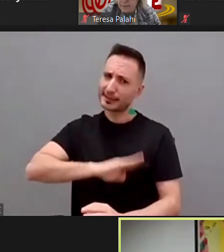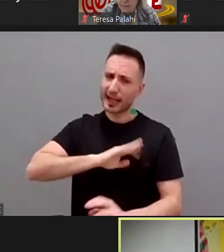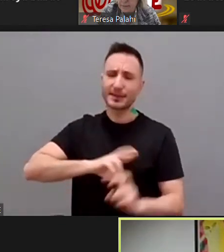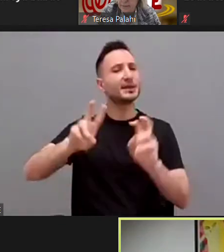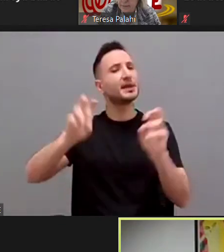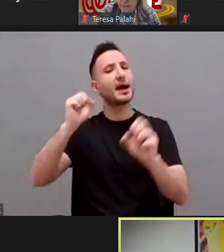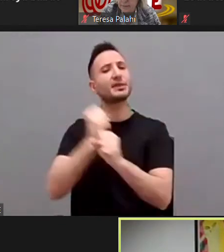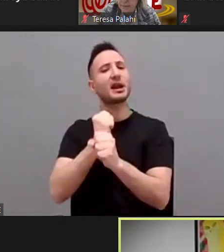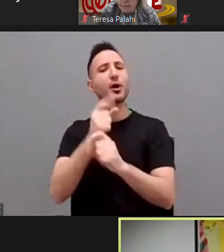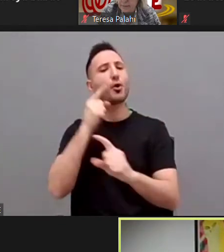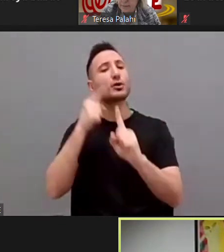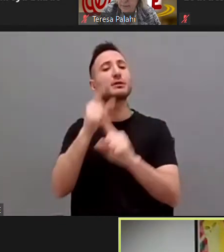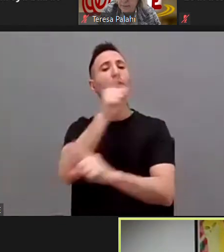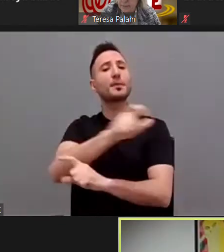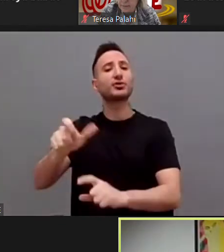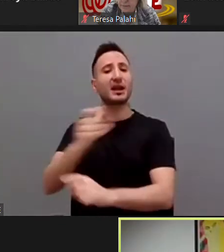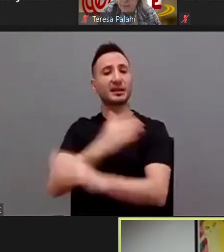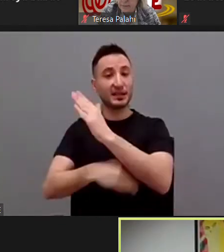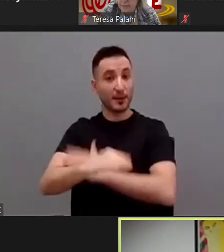con discapacidad,